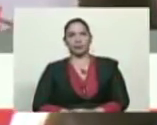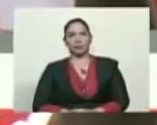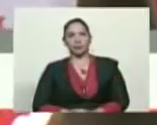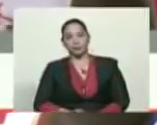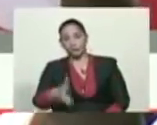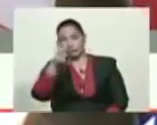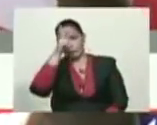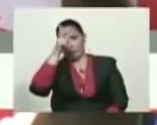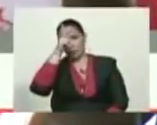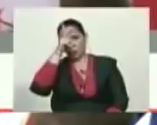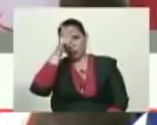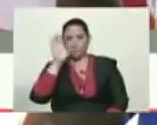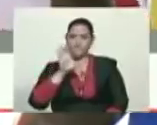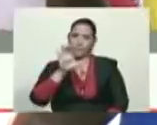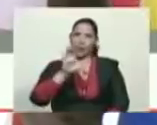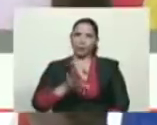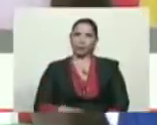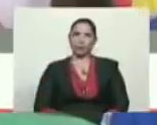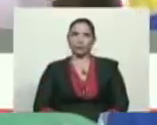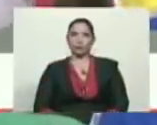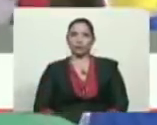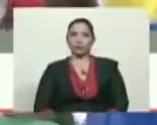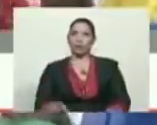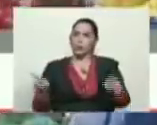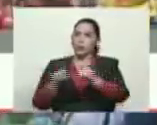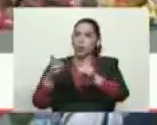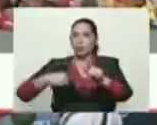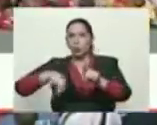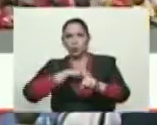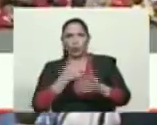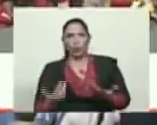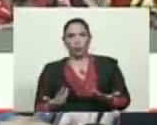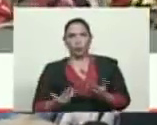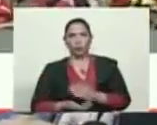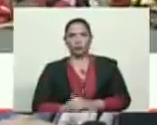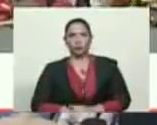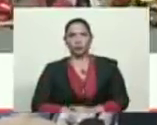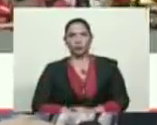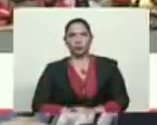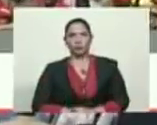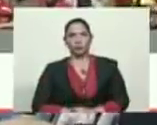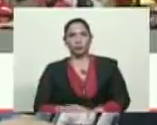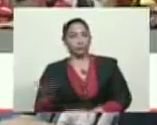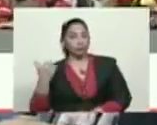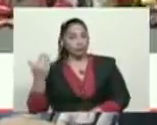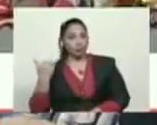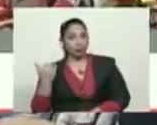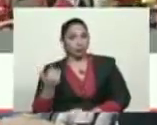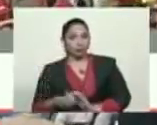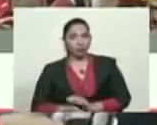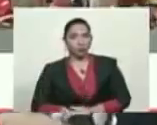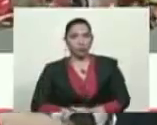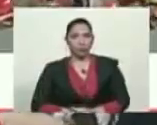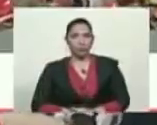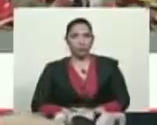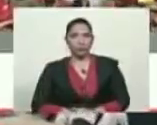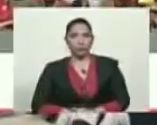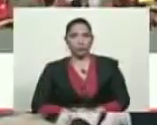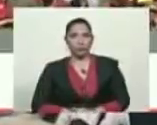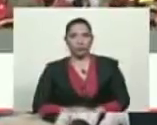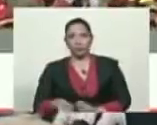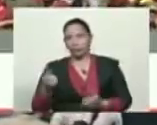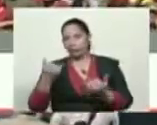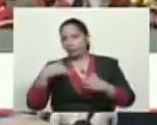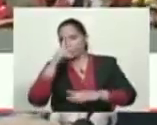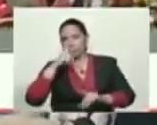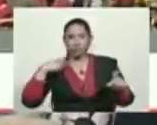Falcón, la de la patria. Así como nosotros, hace unos cuantos años